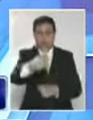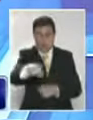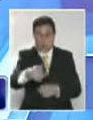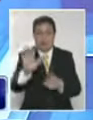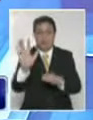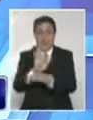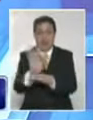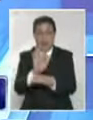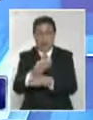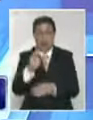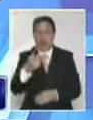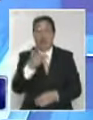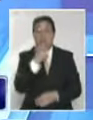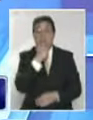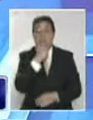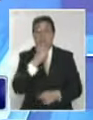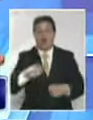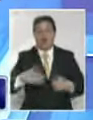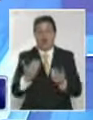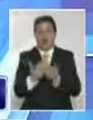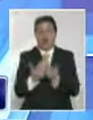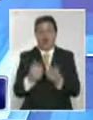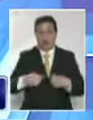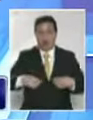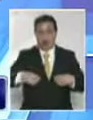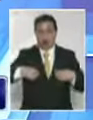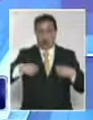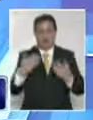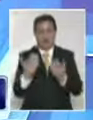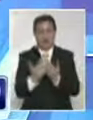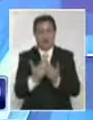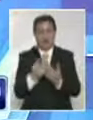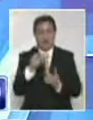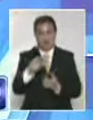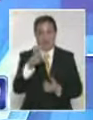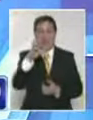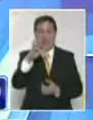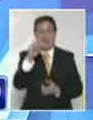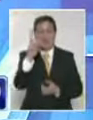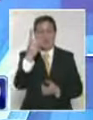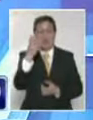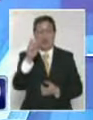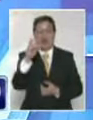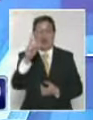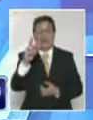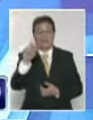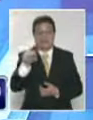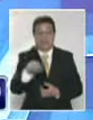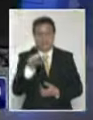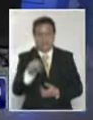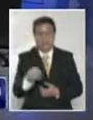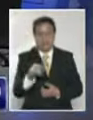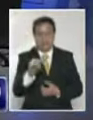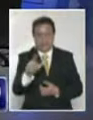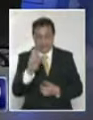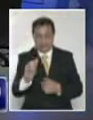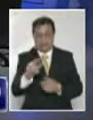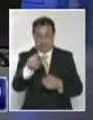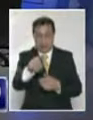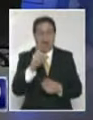una investigación periodística de unos jóvenes estudiantes que hicieron... Claro, al diario de Agustín Edwards. Y ahí te muestra casos